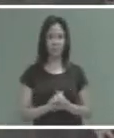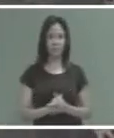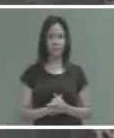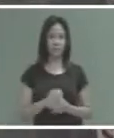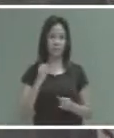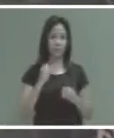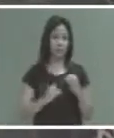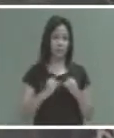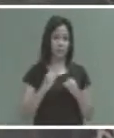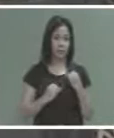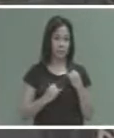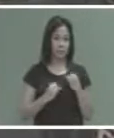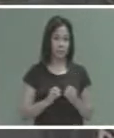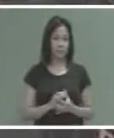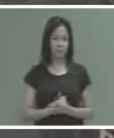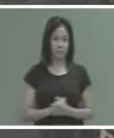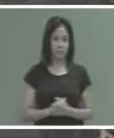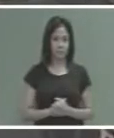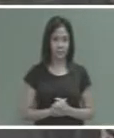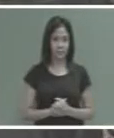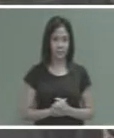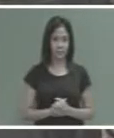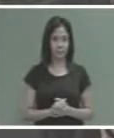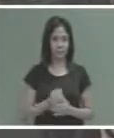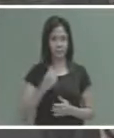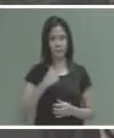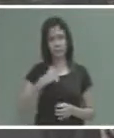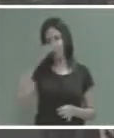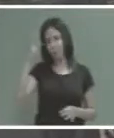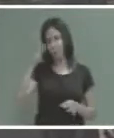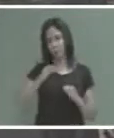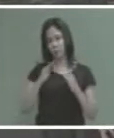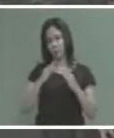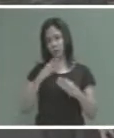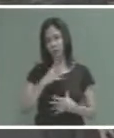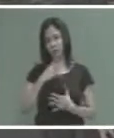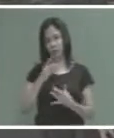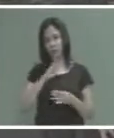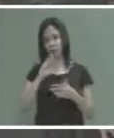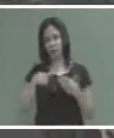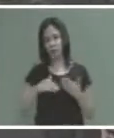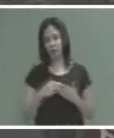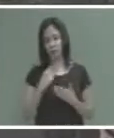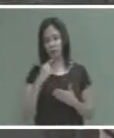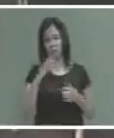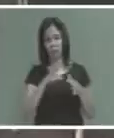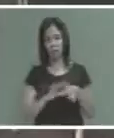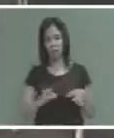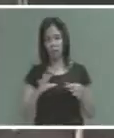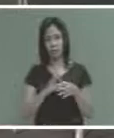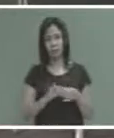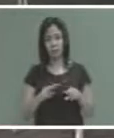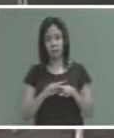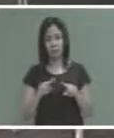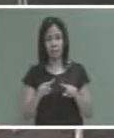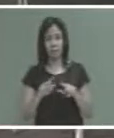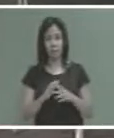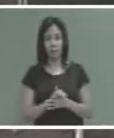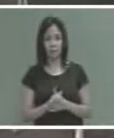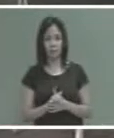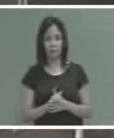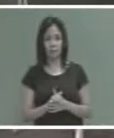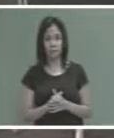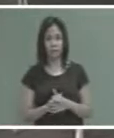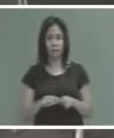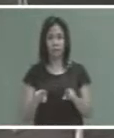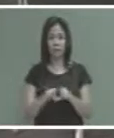para finalizar, yo creo que es interesante todo lo que has contado, pero como